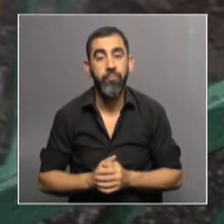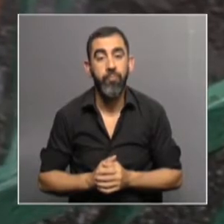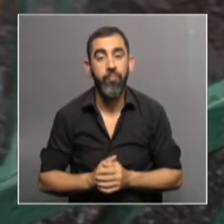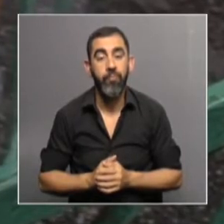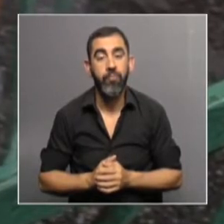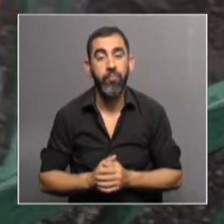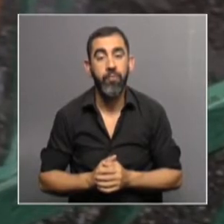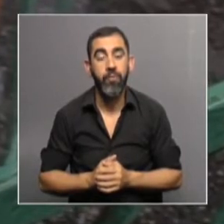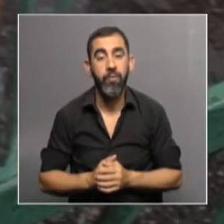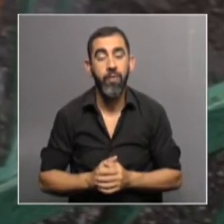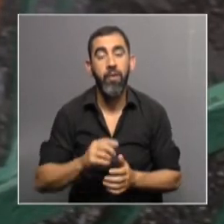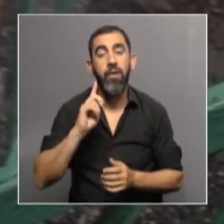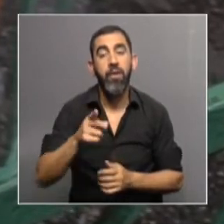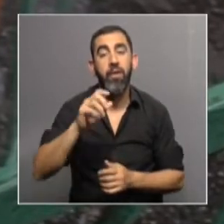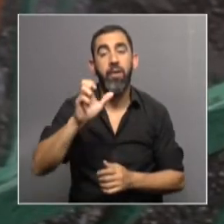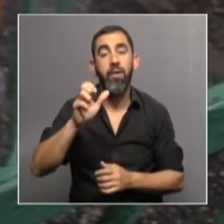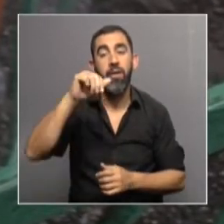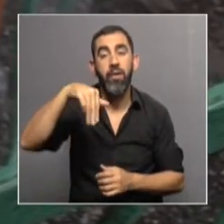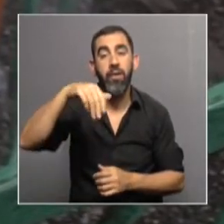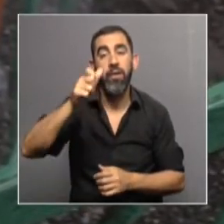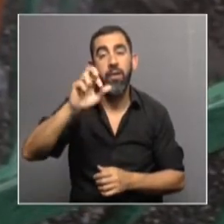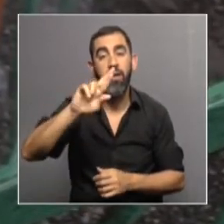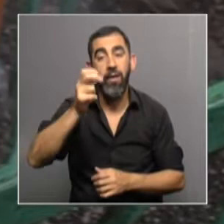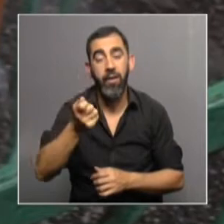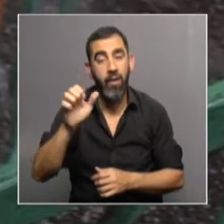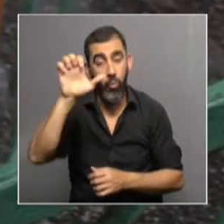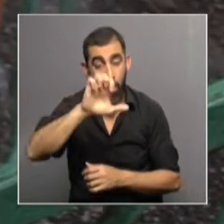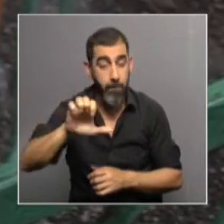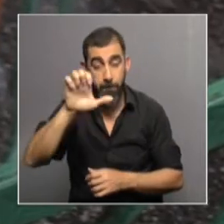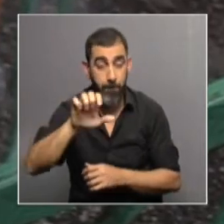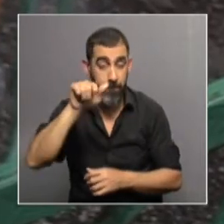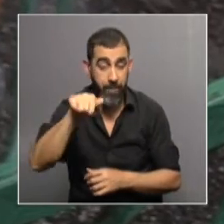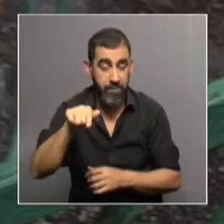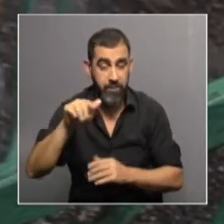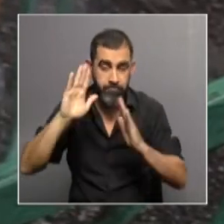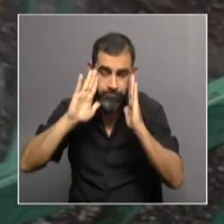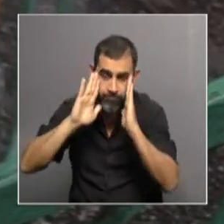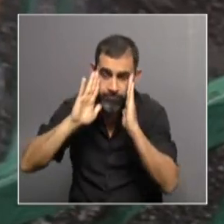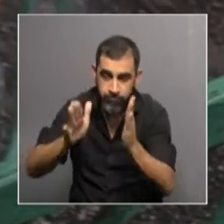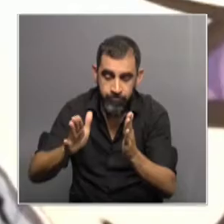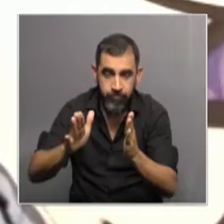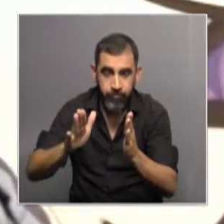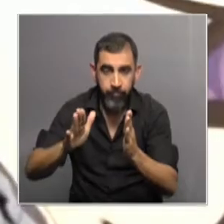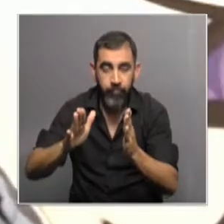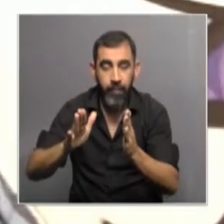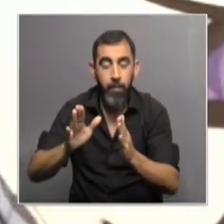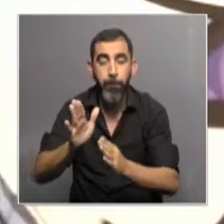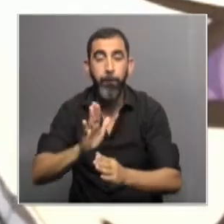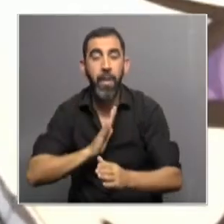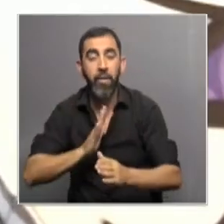Genera es una compañía una startup que es especializada en genómica personal.